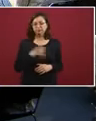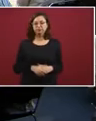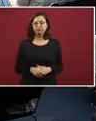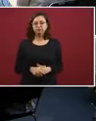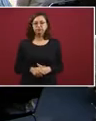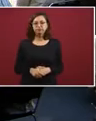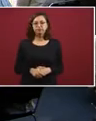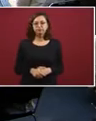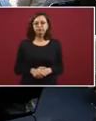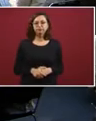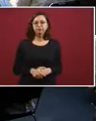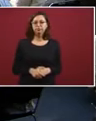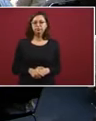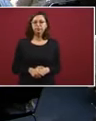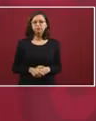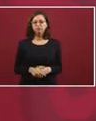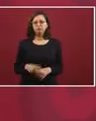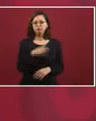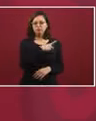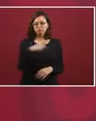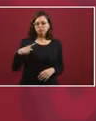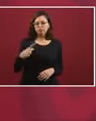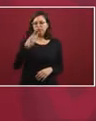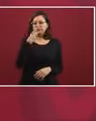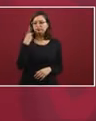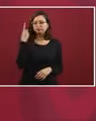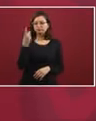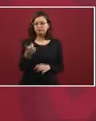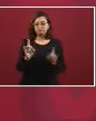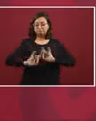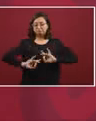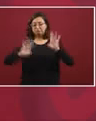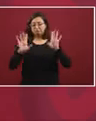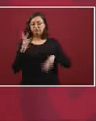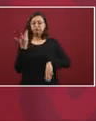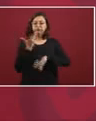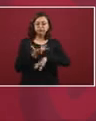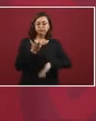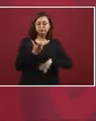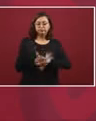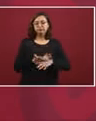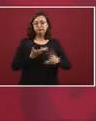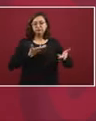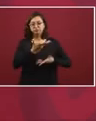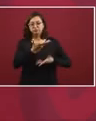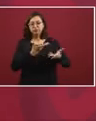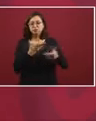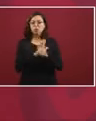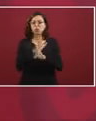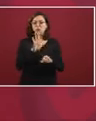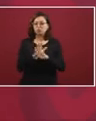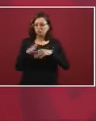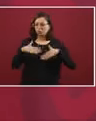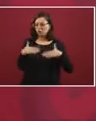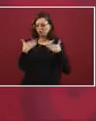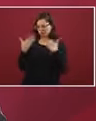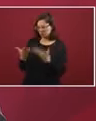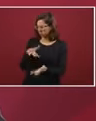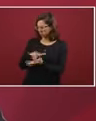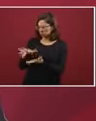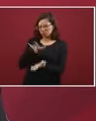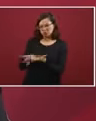Estados Unidos, a raíz de esta tragedia, lo que hemos recibido son muestras de confianza y respaldo a